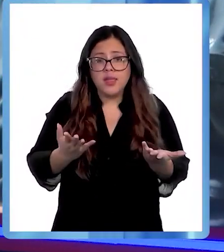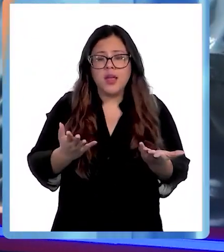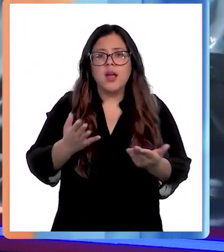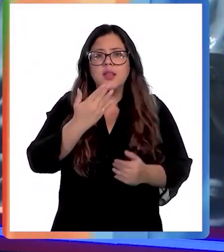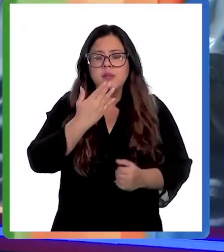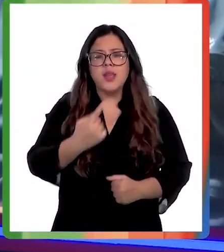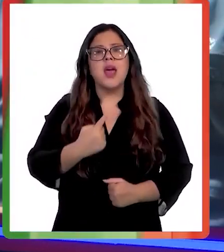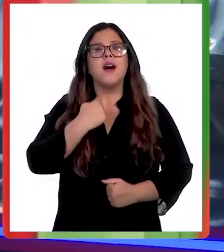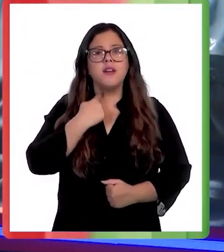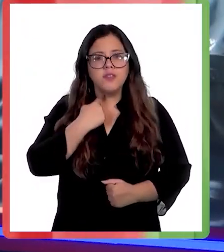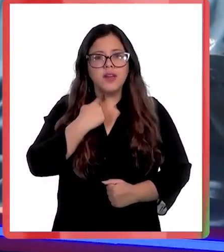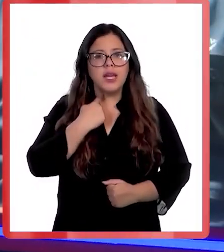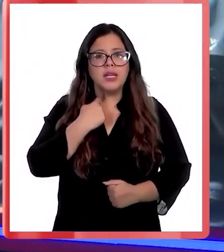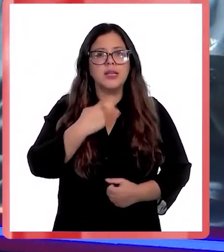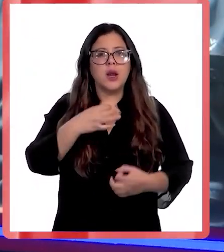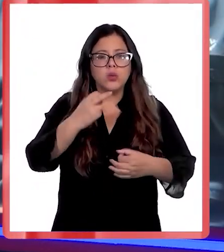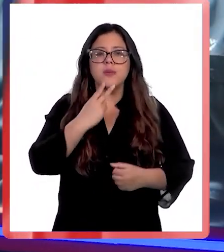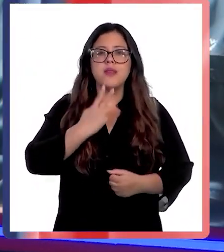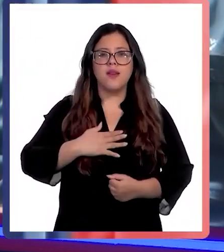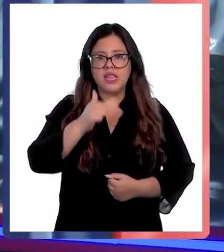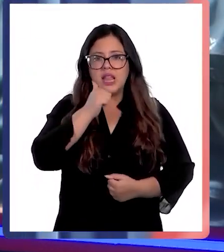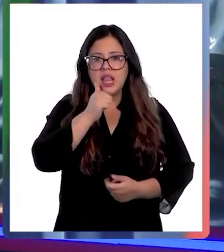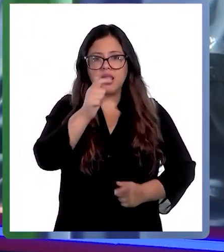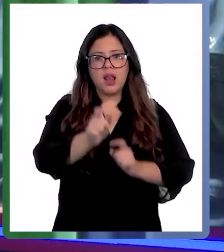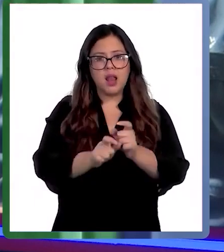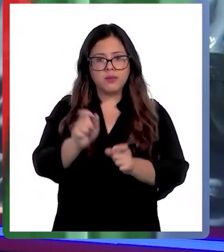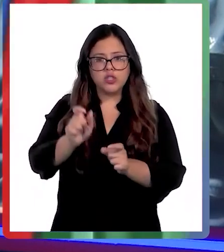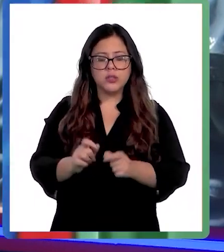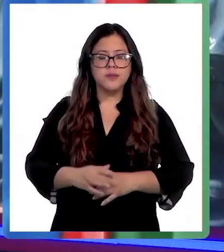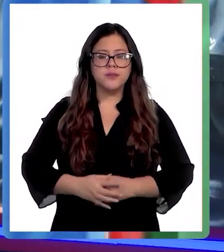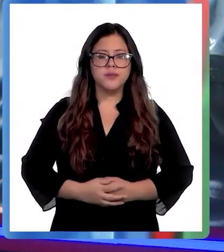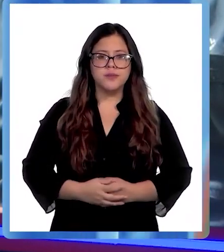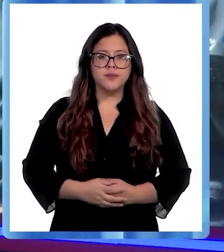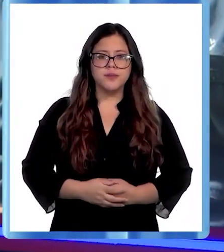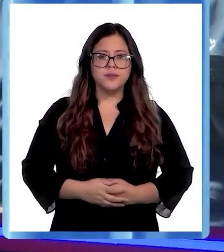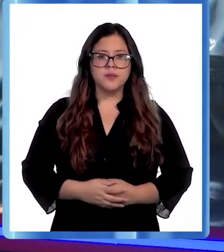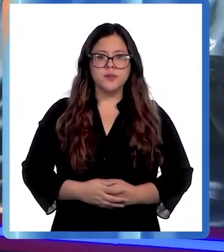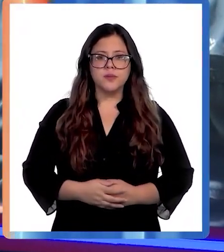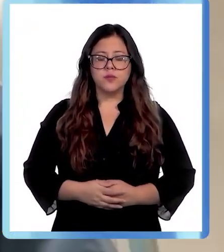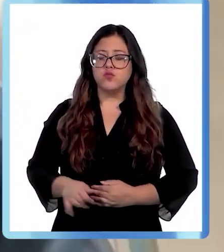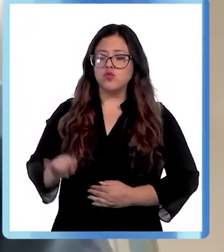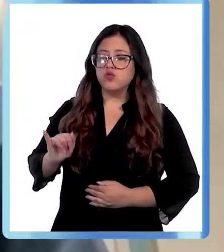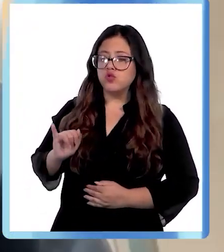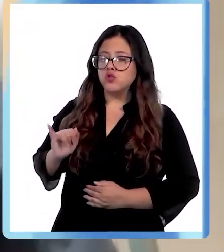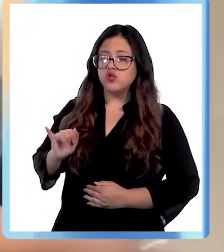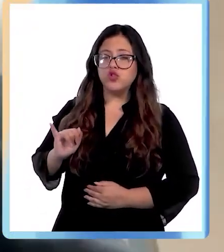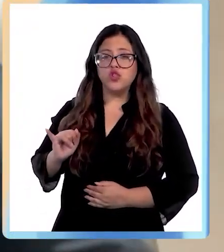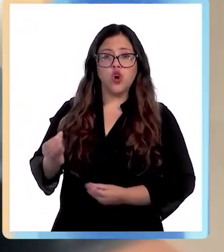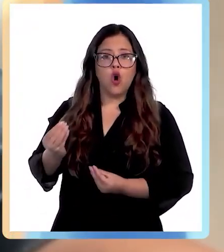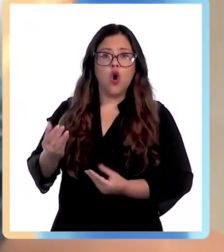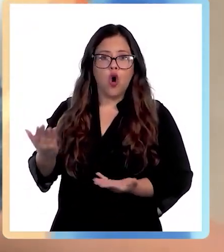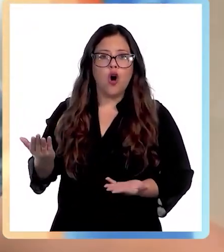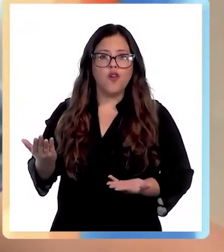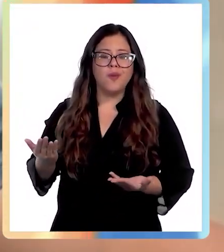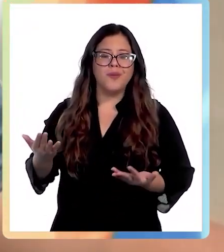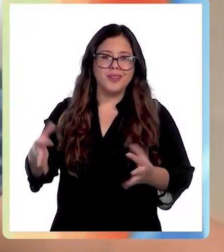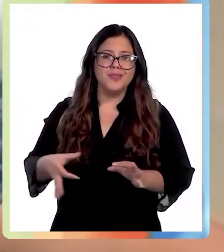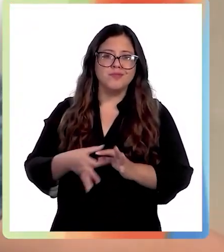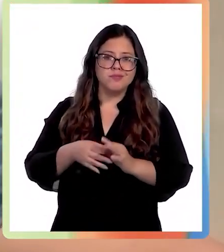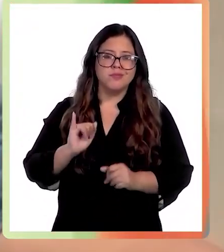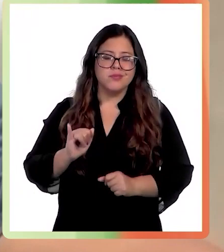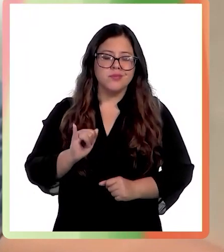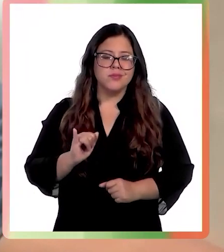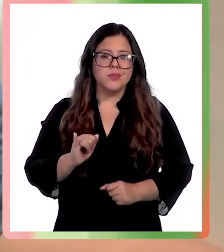que también afecta y está afectando el diario vivir de las personas. Sí, por supuesto. O sea, de la mano